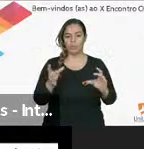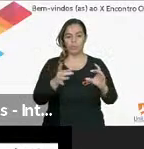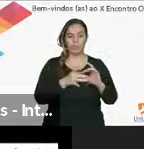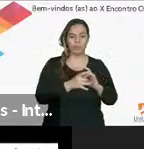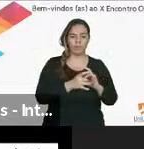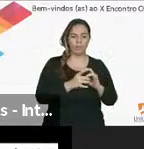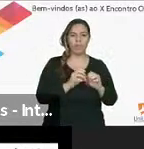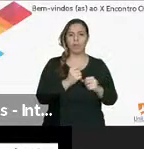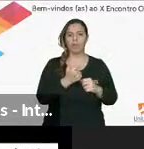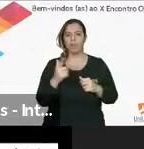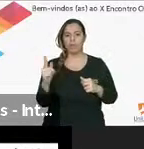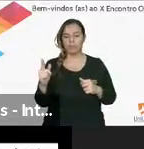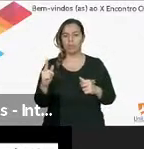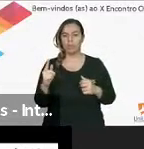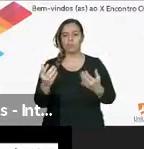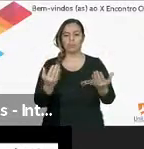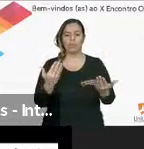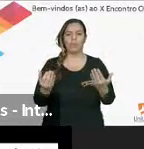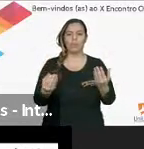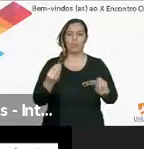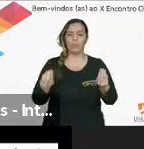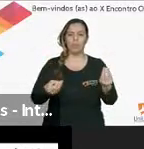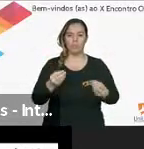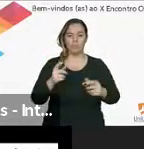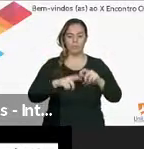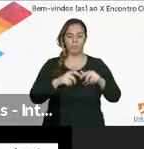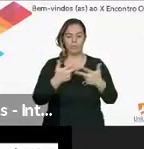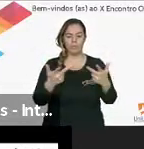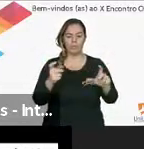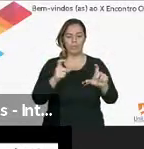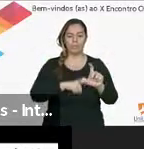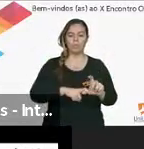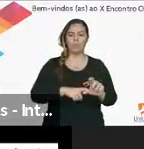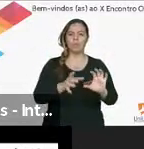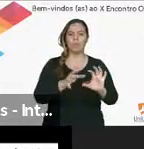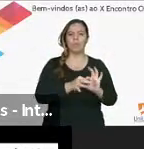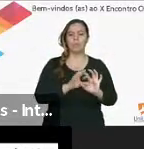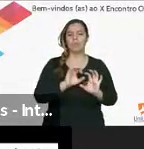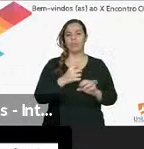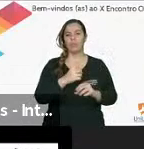aleja de ciertos objetos. Los objetos